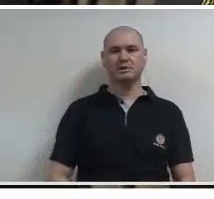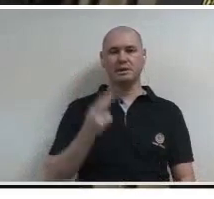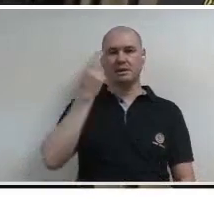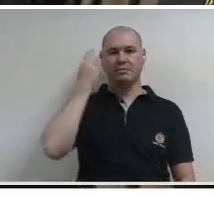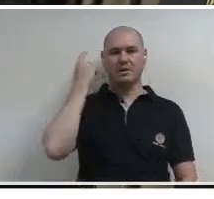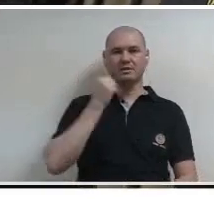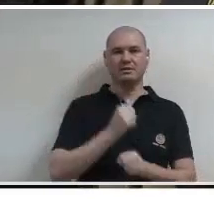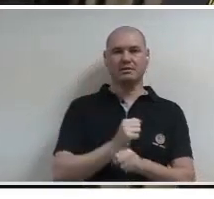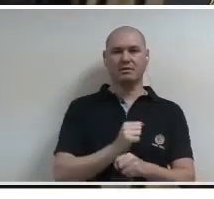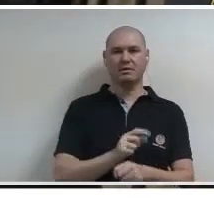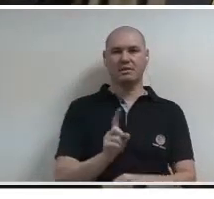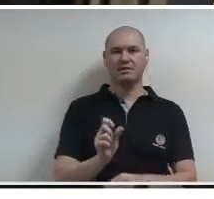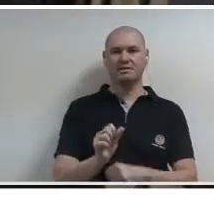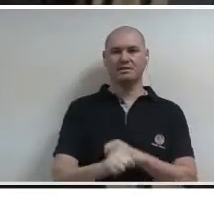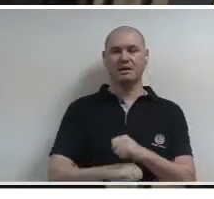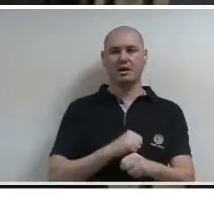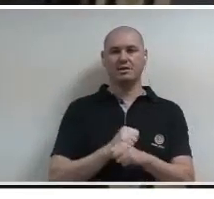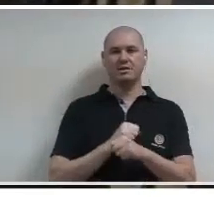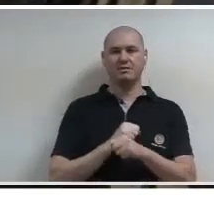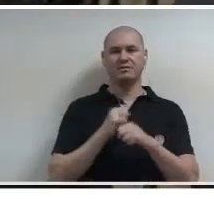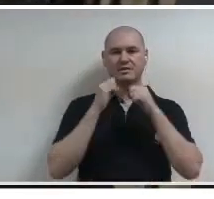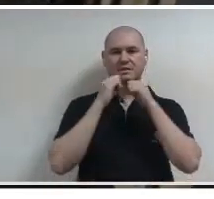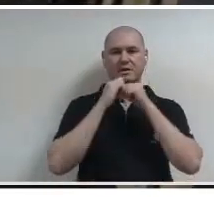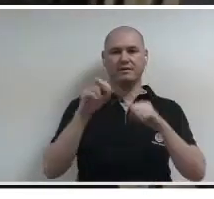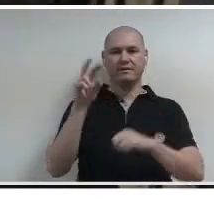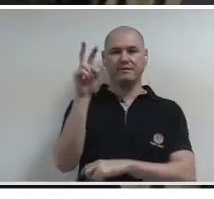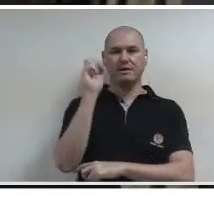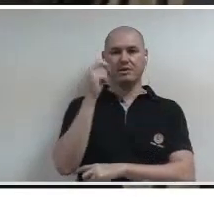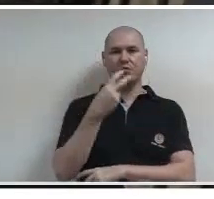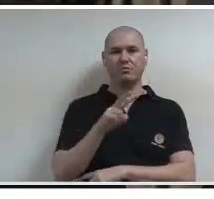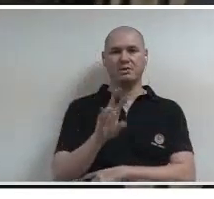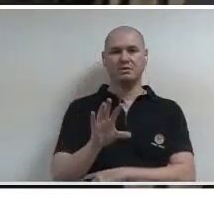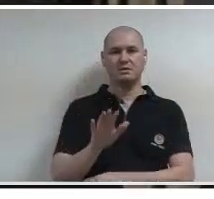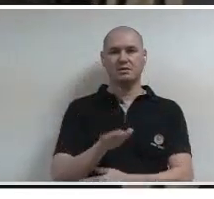Pope Puntaje Batevea, 16 años Momba Pojagüe.